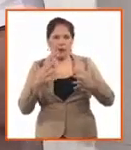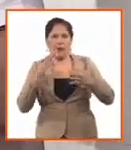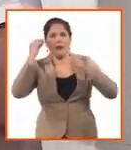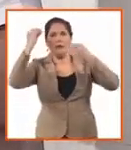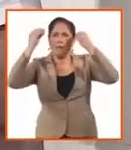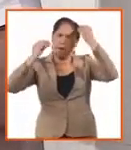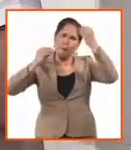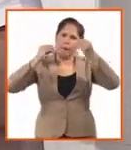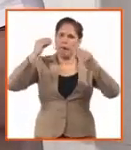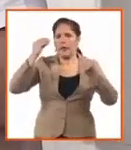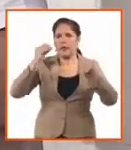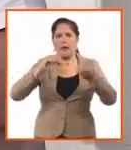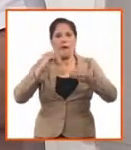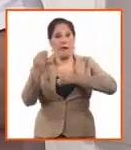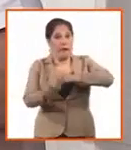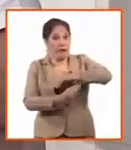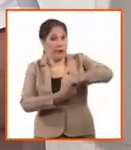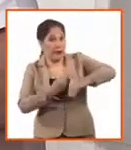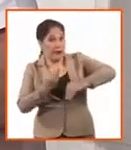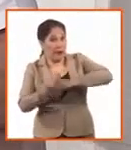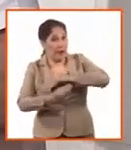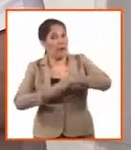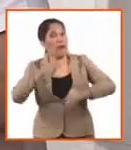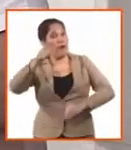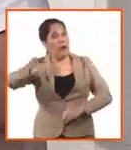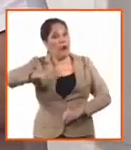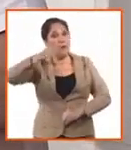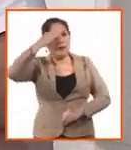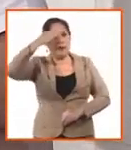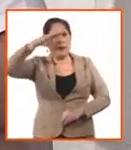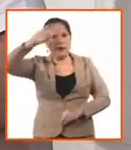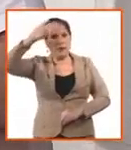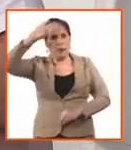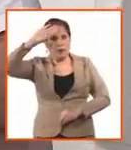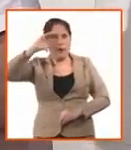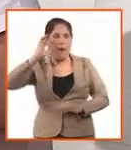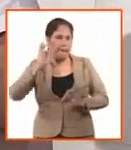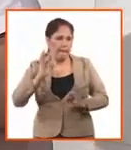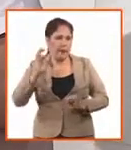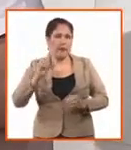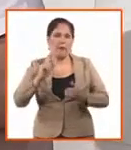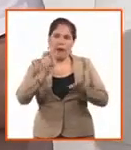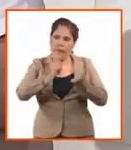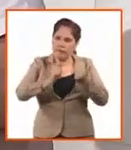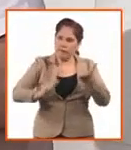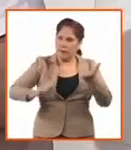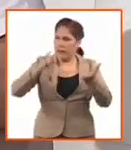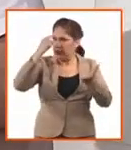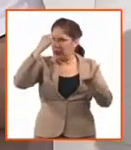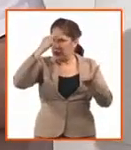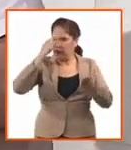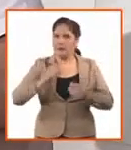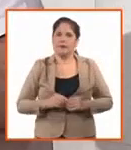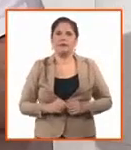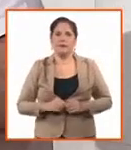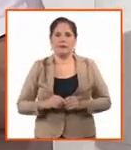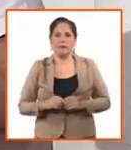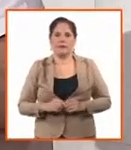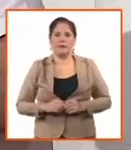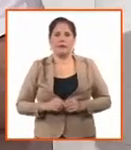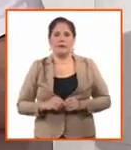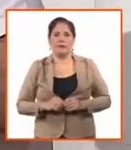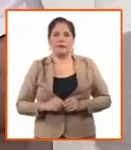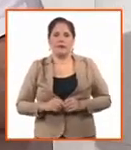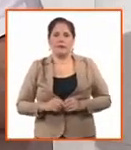de pensar las reformas actuales en Cuba desde ese legado del Che. La política económica. Exacto, la